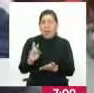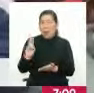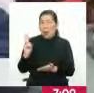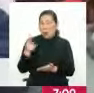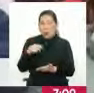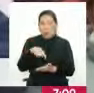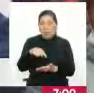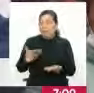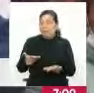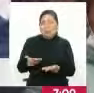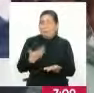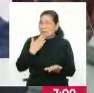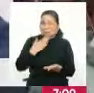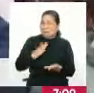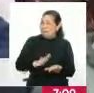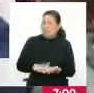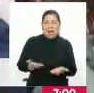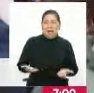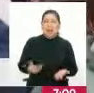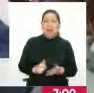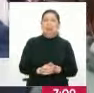¿no? Irregular,